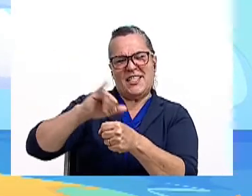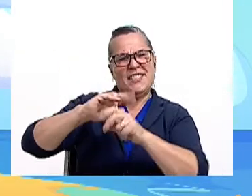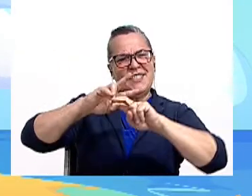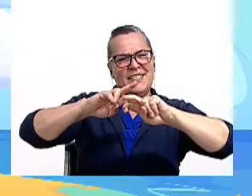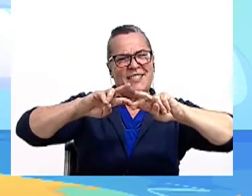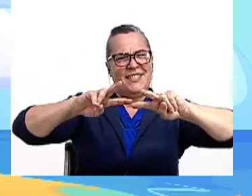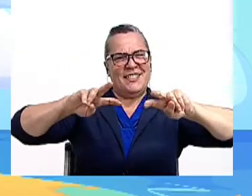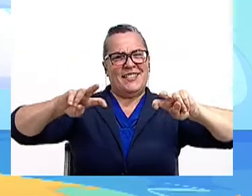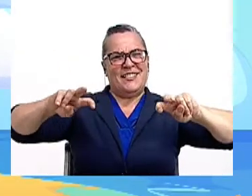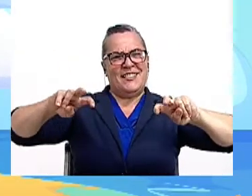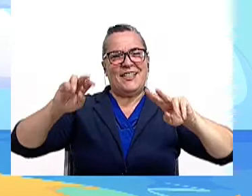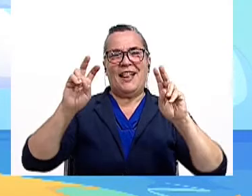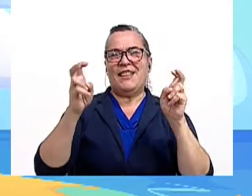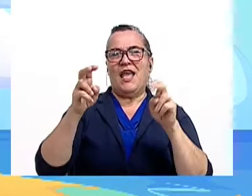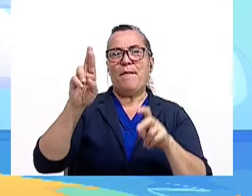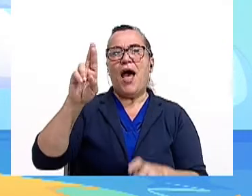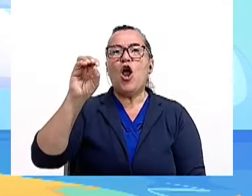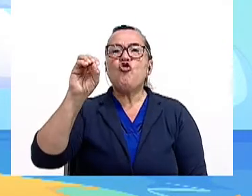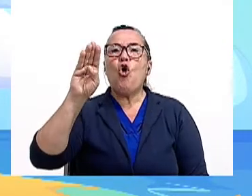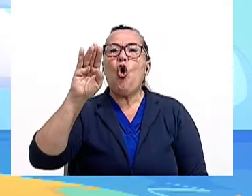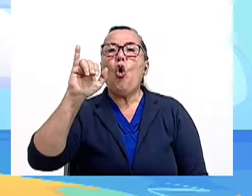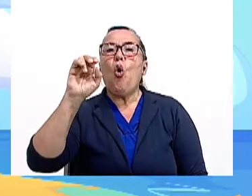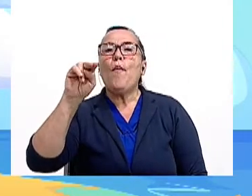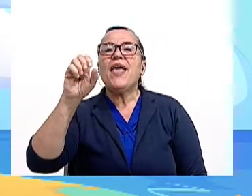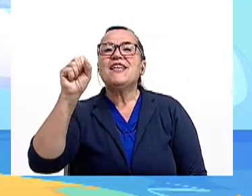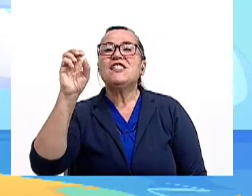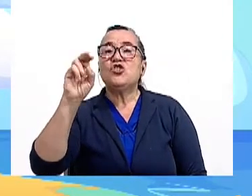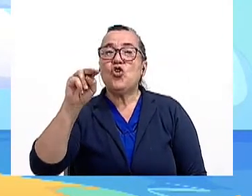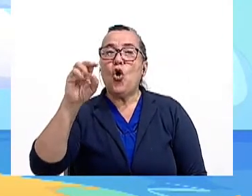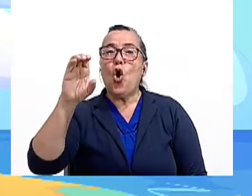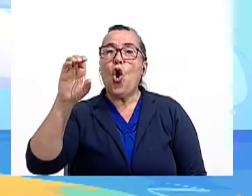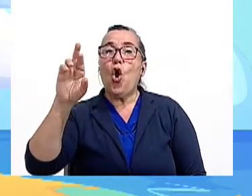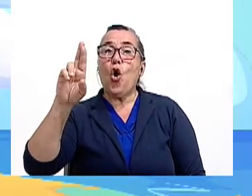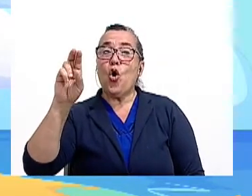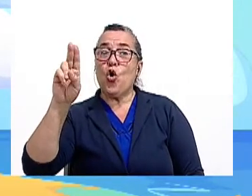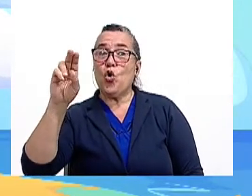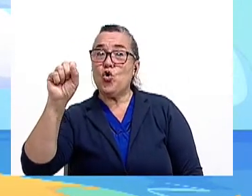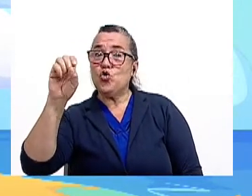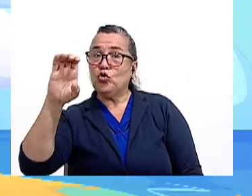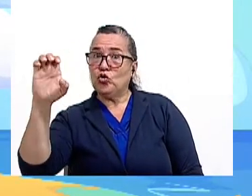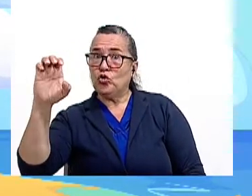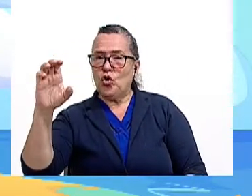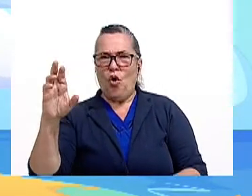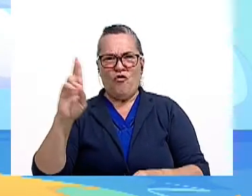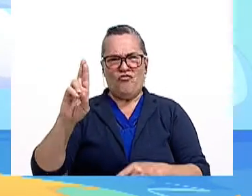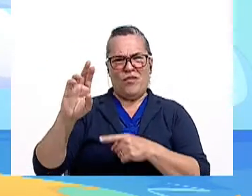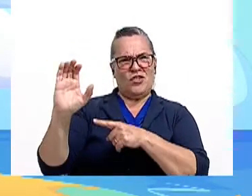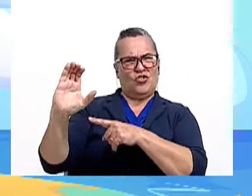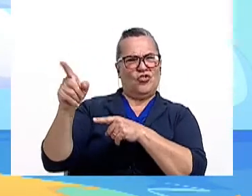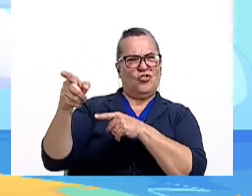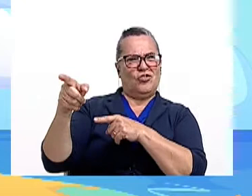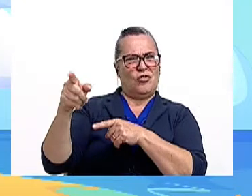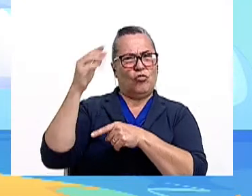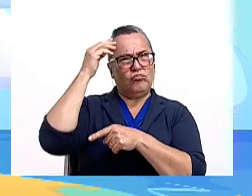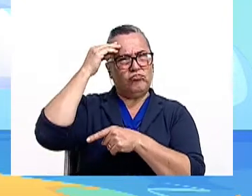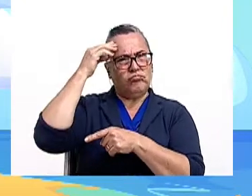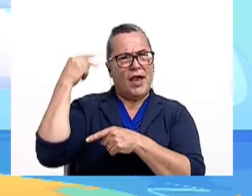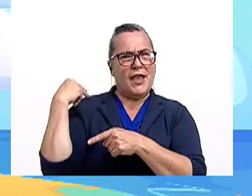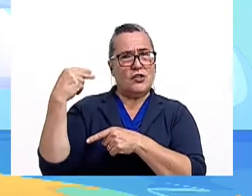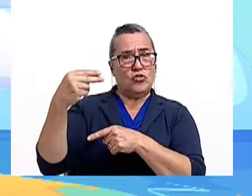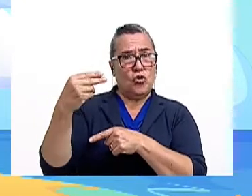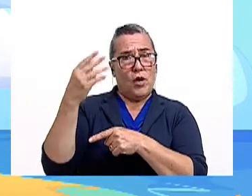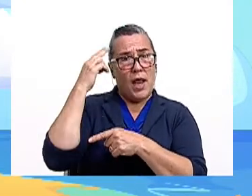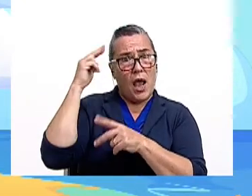analizar el tema de Robinson Crusoe. Pero ¿conocen ustedes la historia detrás de esta novela?